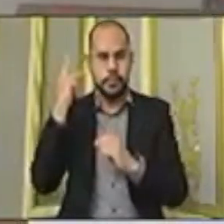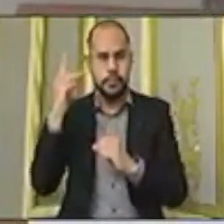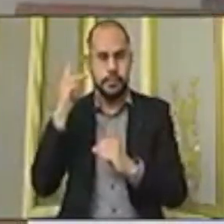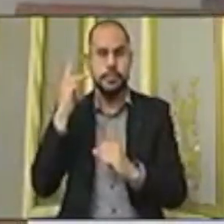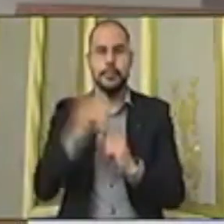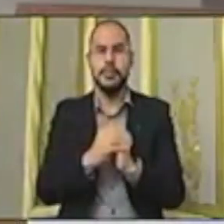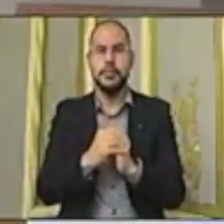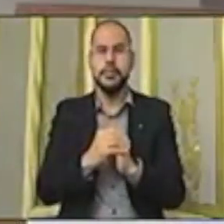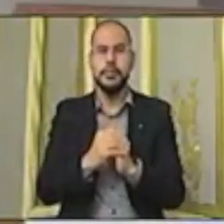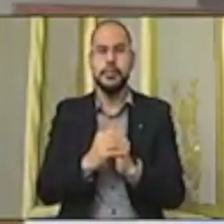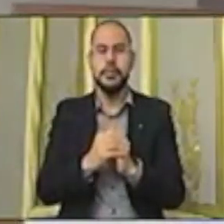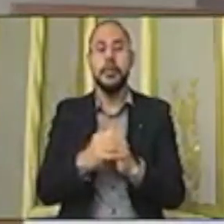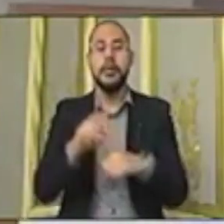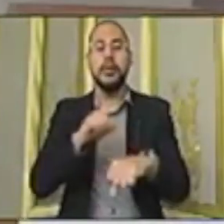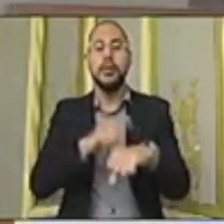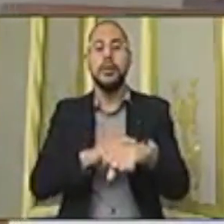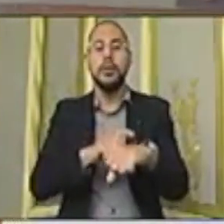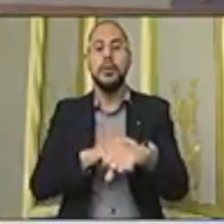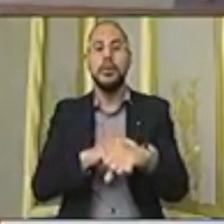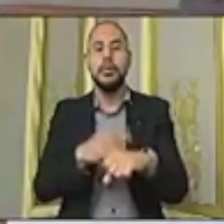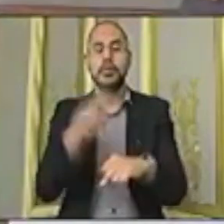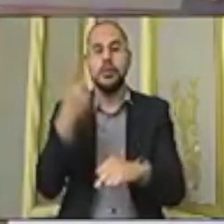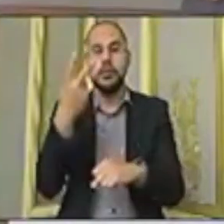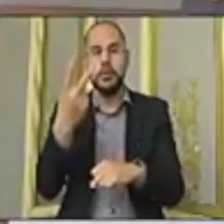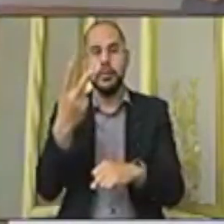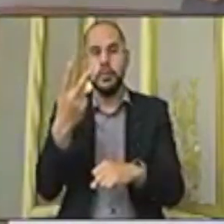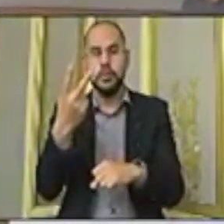Puebla, siendo las